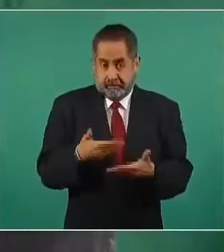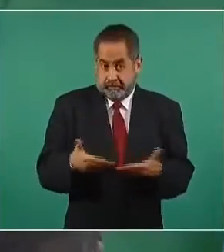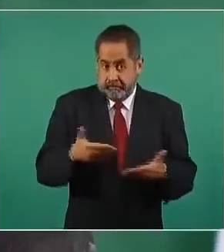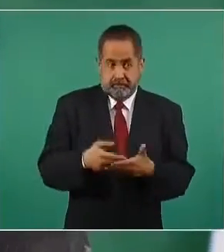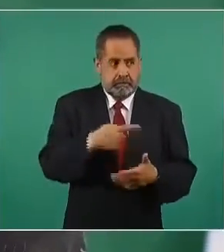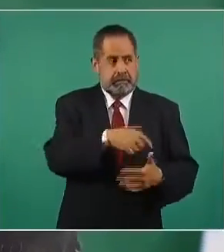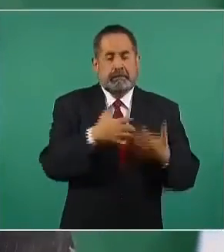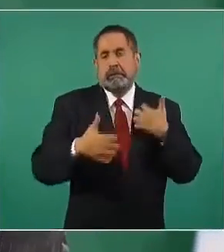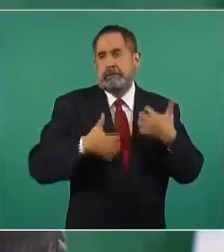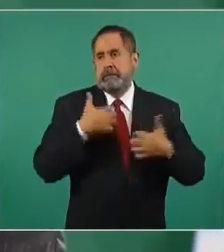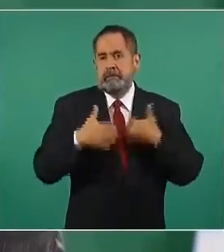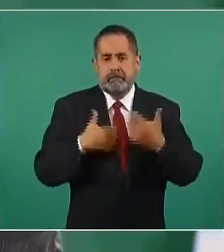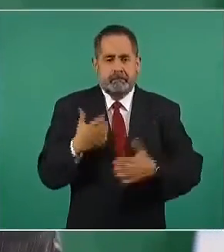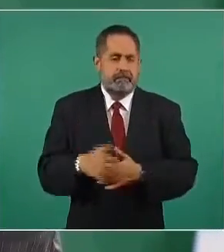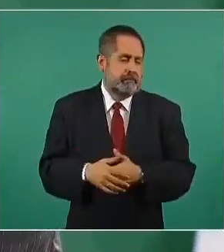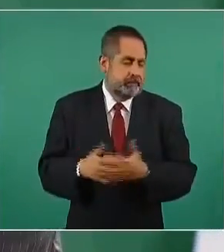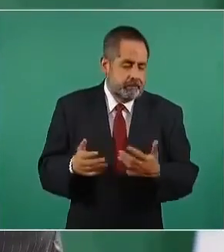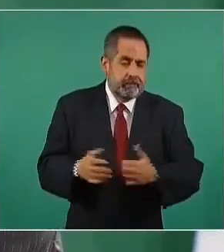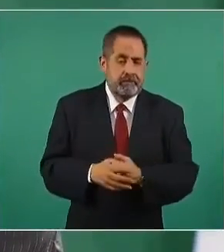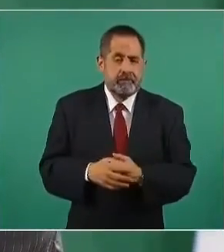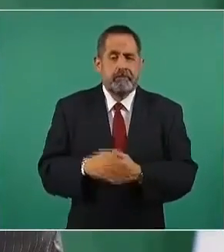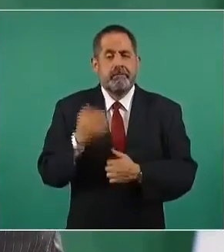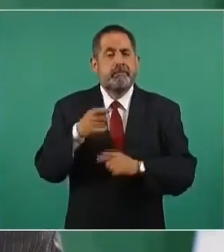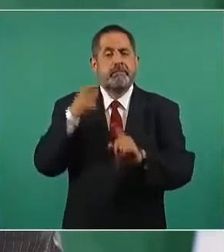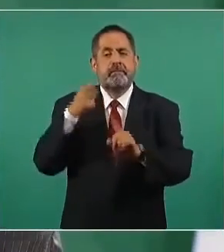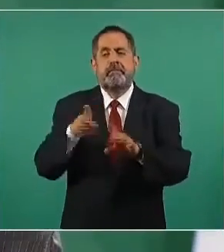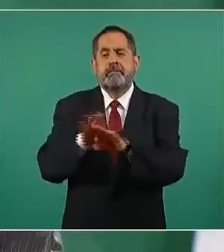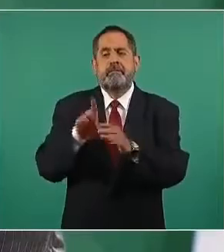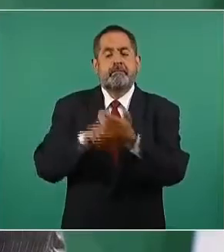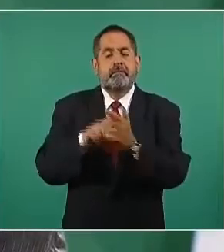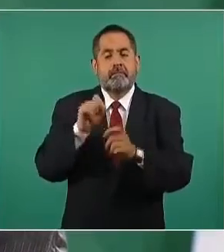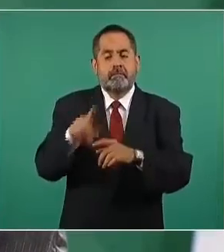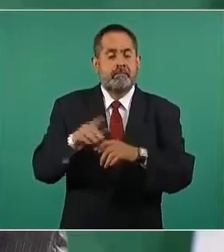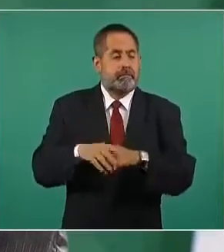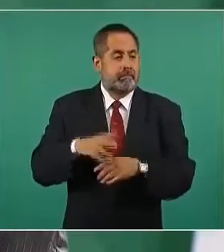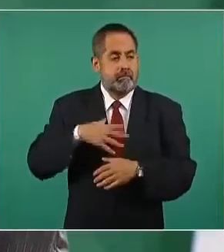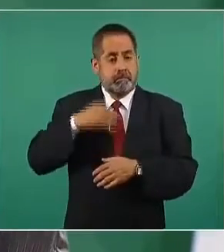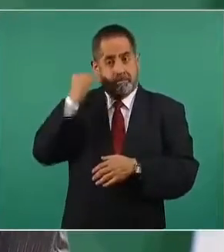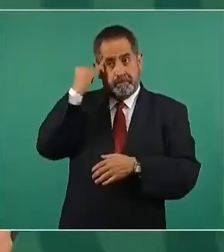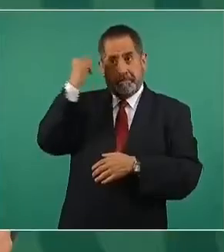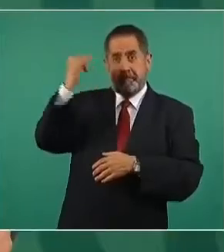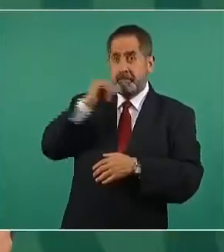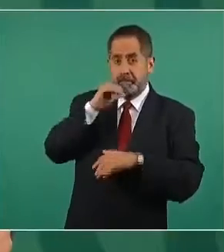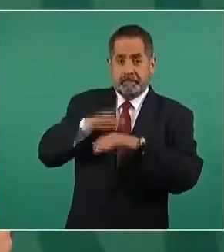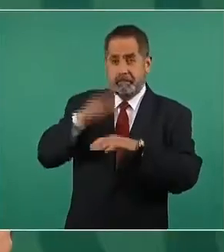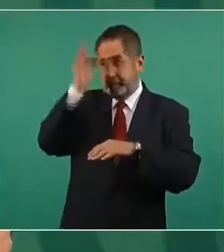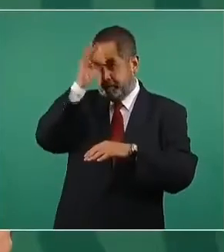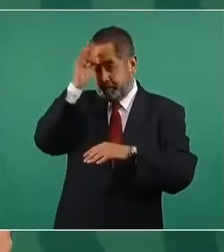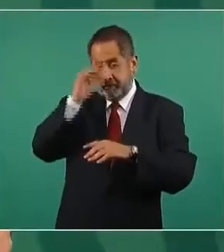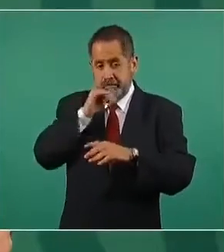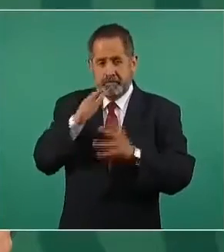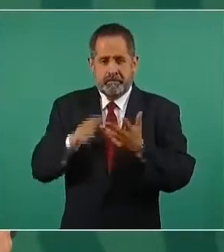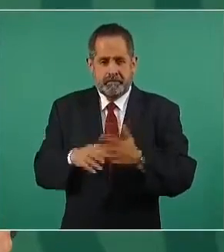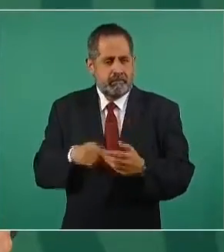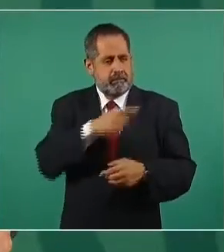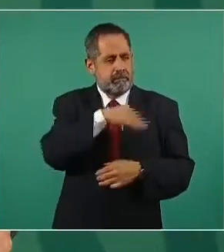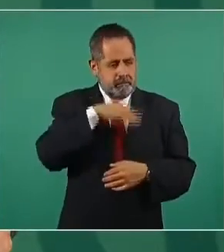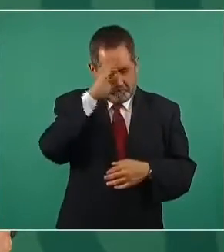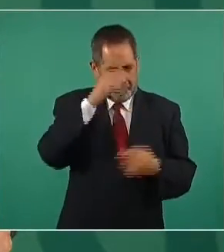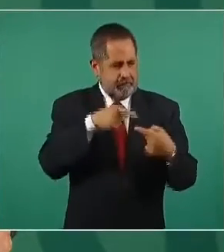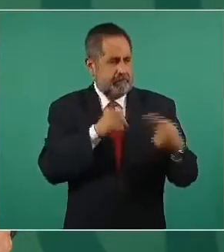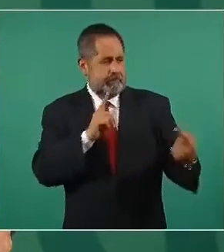no solo es un asunto ideológico de que pensemos